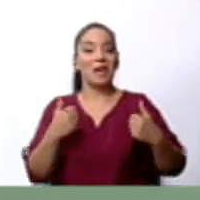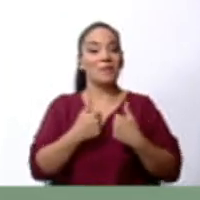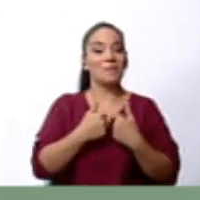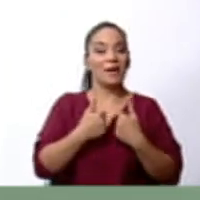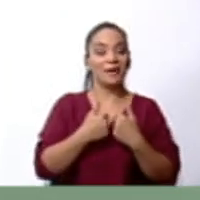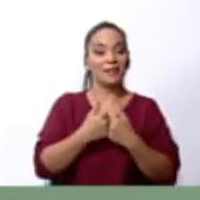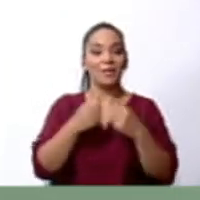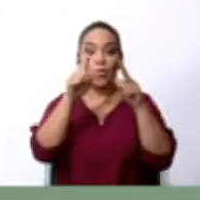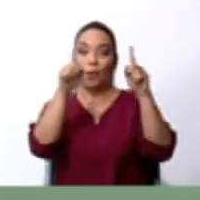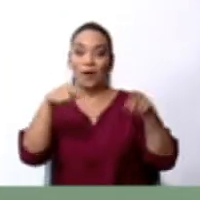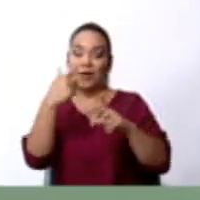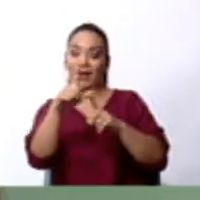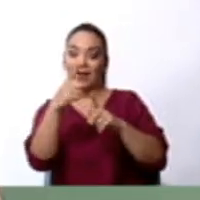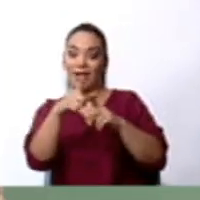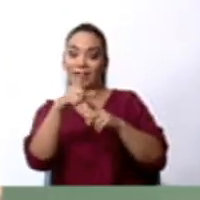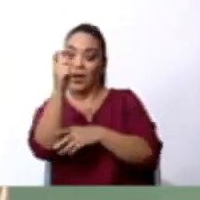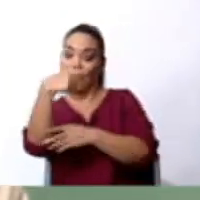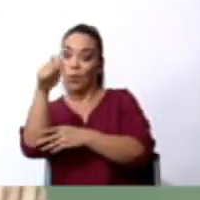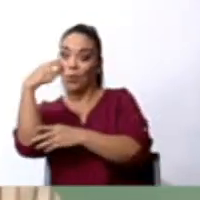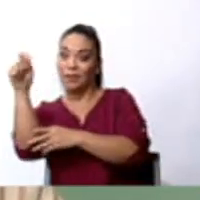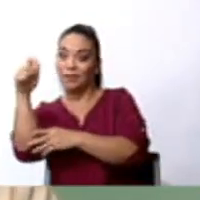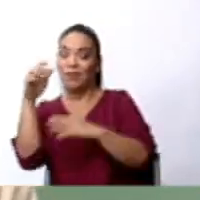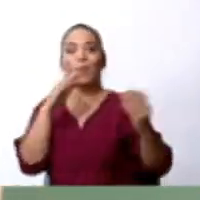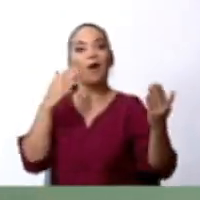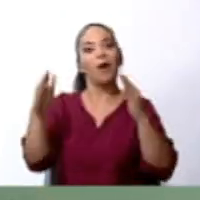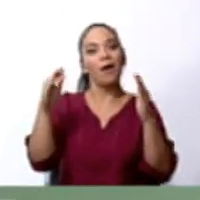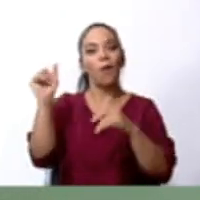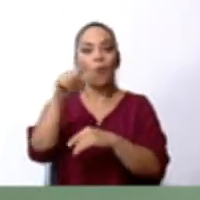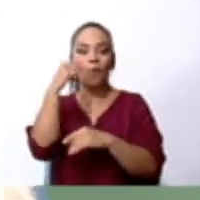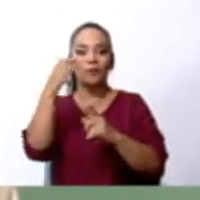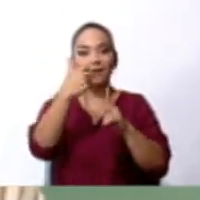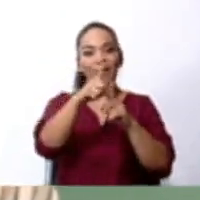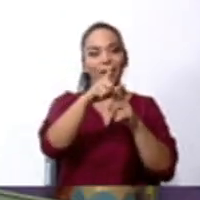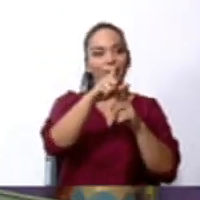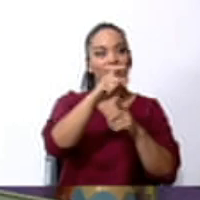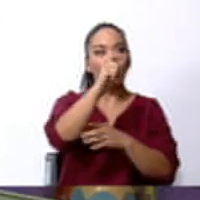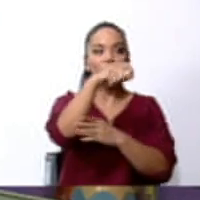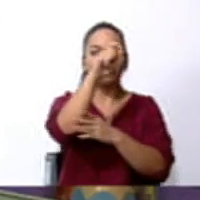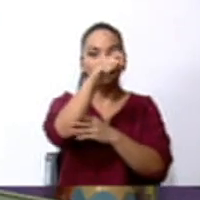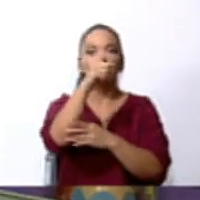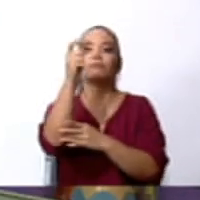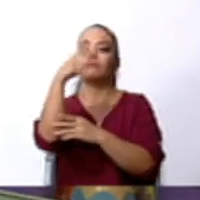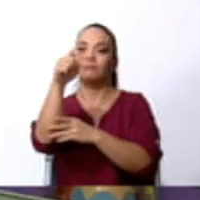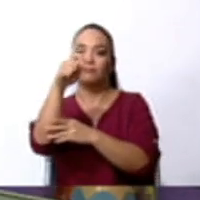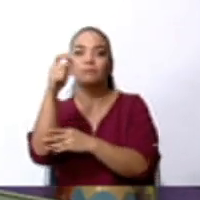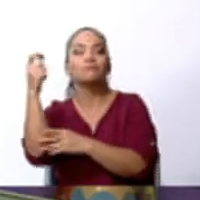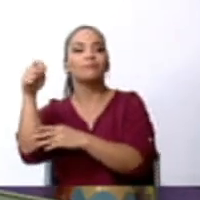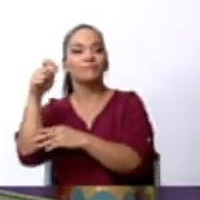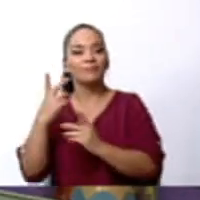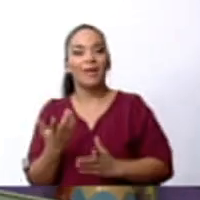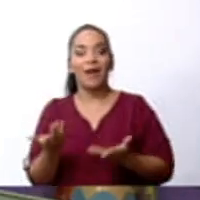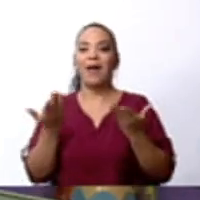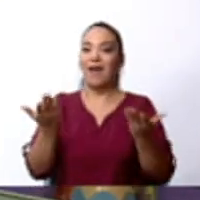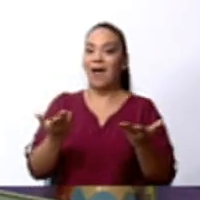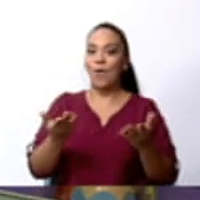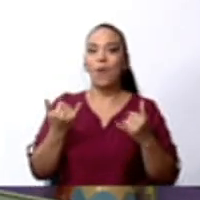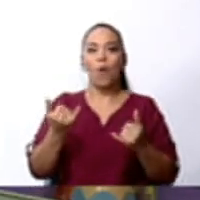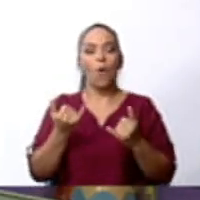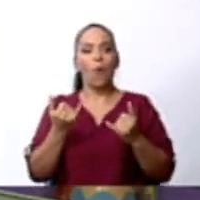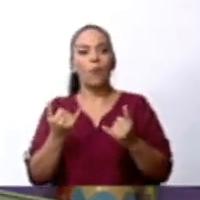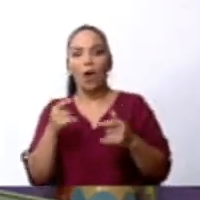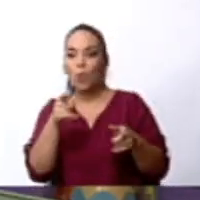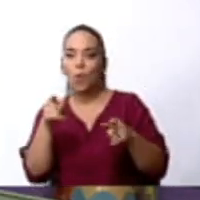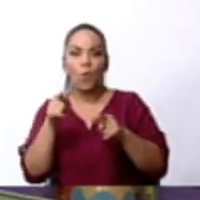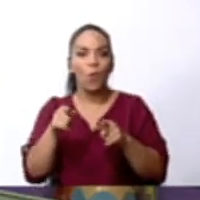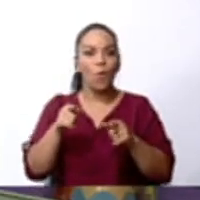cuadro de letras cursivas versus las letras imprenta. La afición está esperando cuál de los equipos